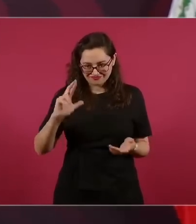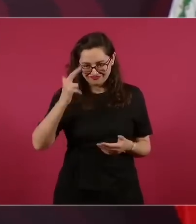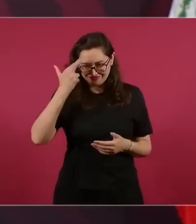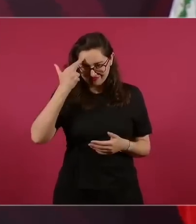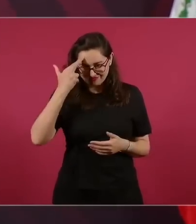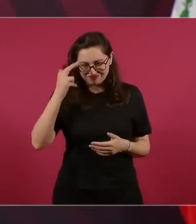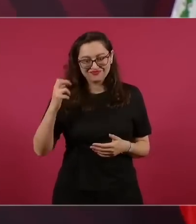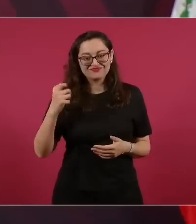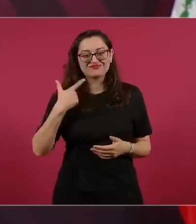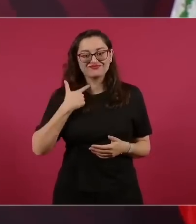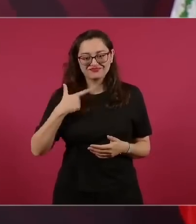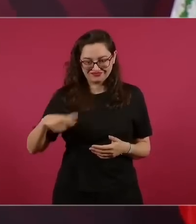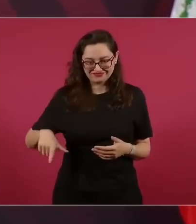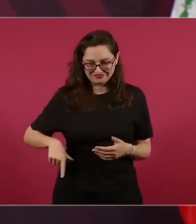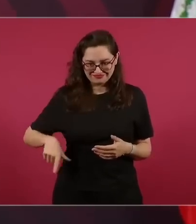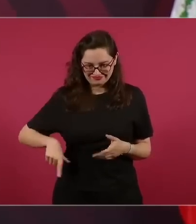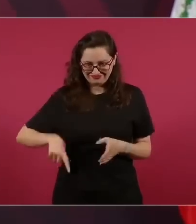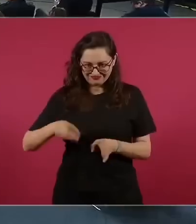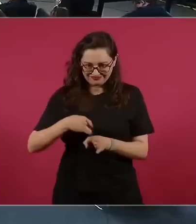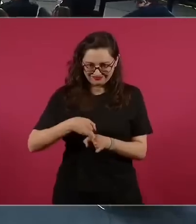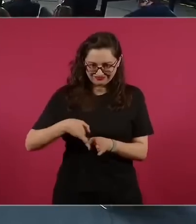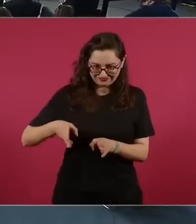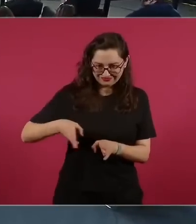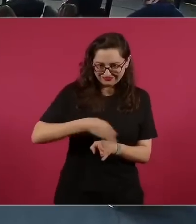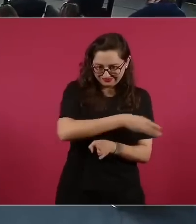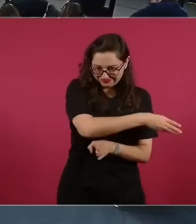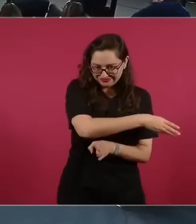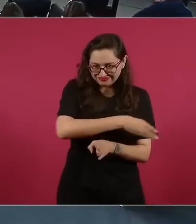los representantes de los padres